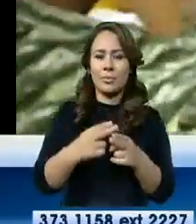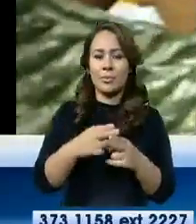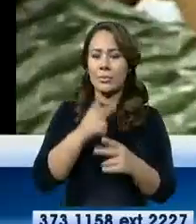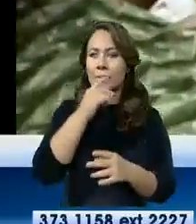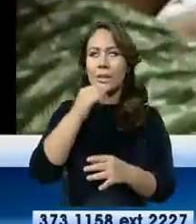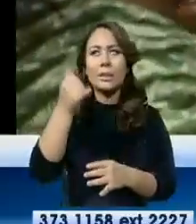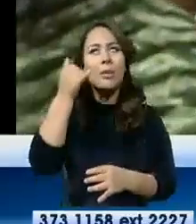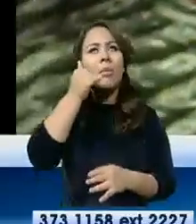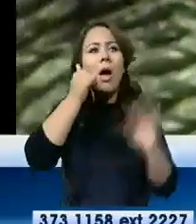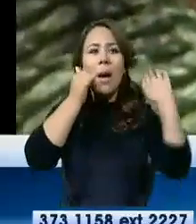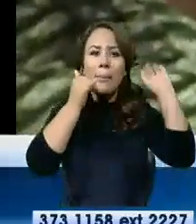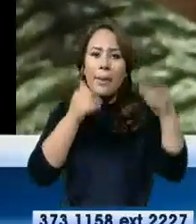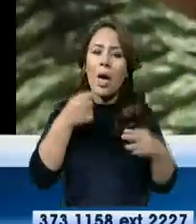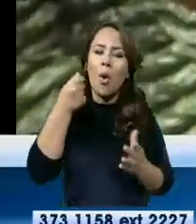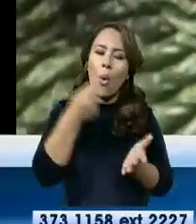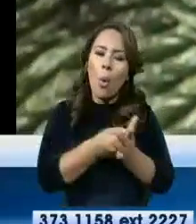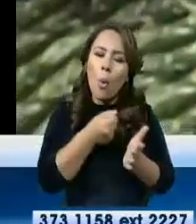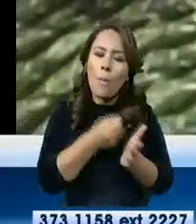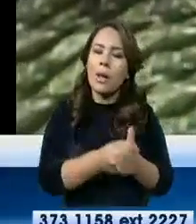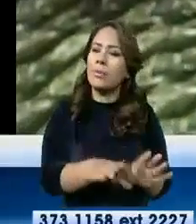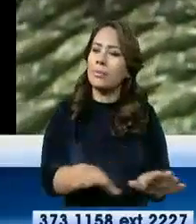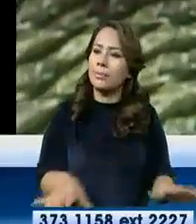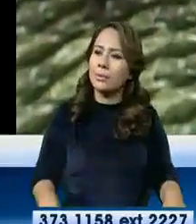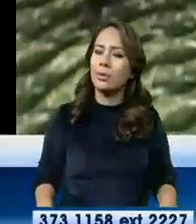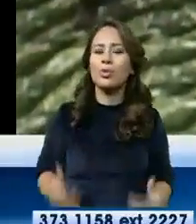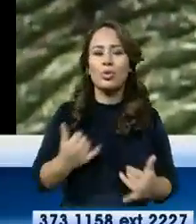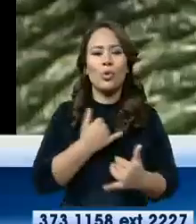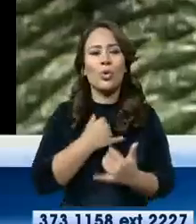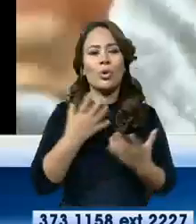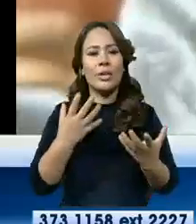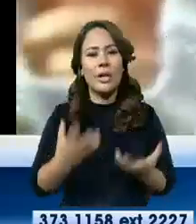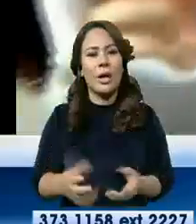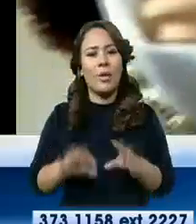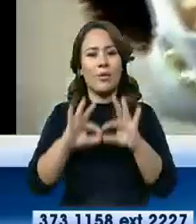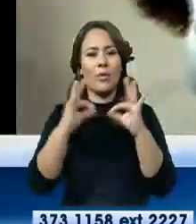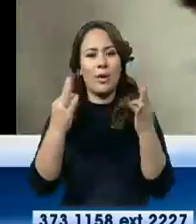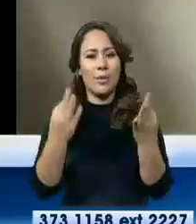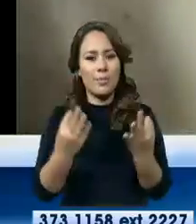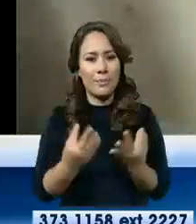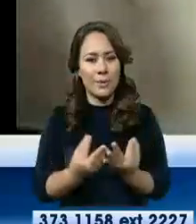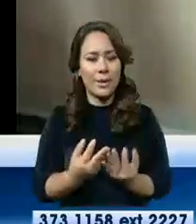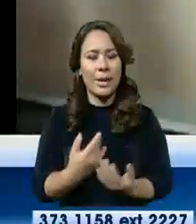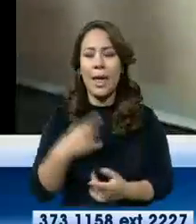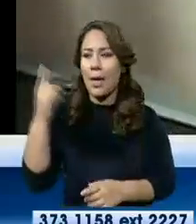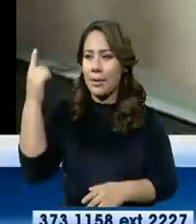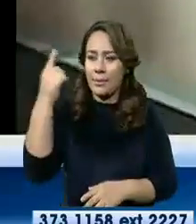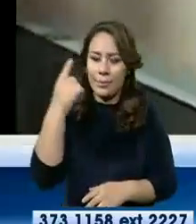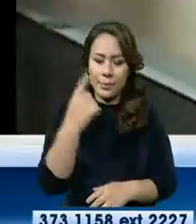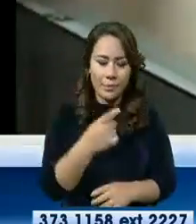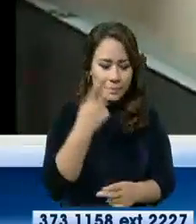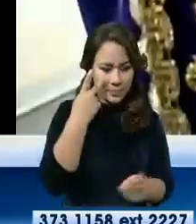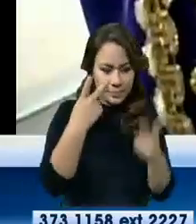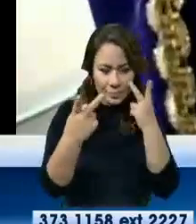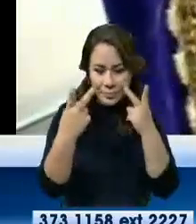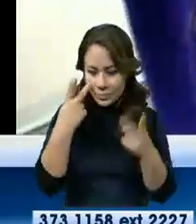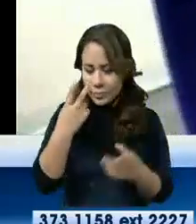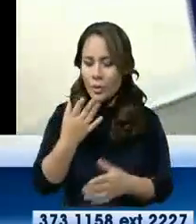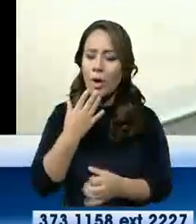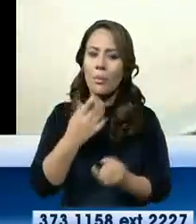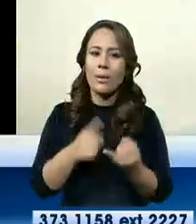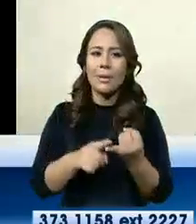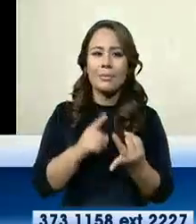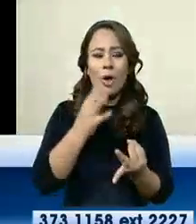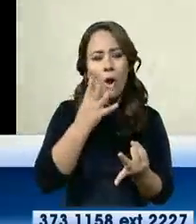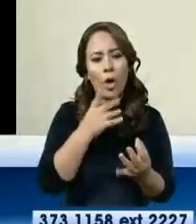pues los migrantes, mejor dicho. Les llaman aquí a los familiares. Entonces ellos se encargan en venirnos a mandar a